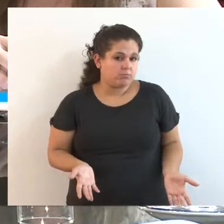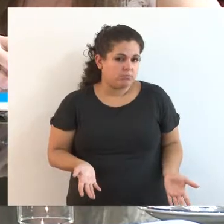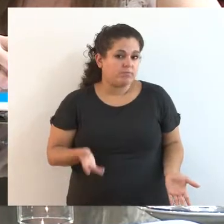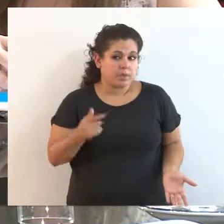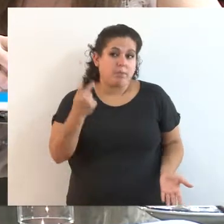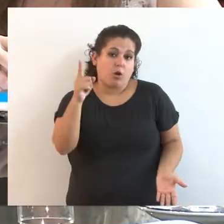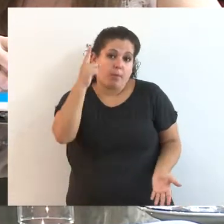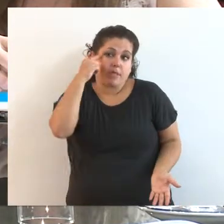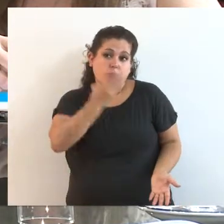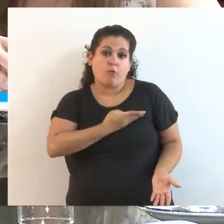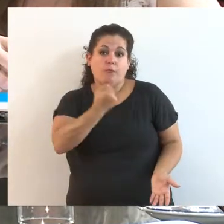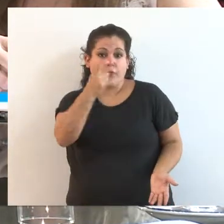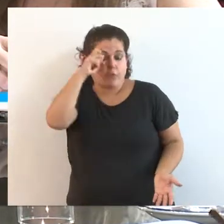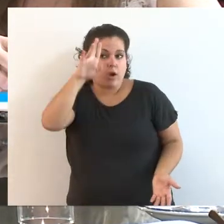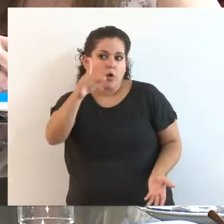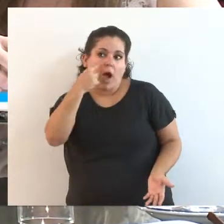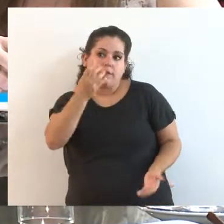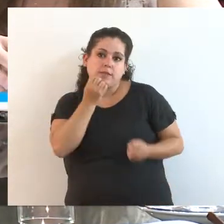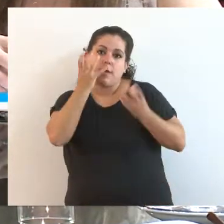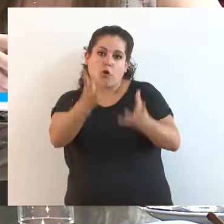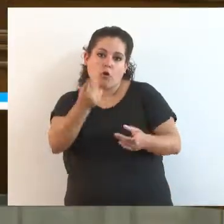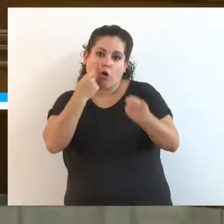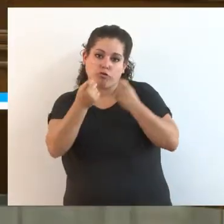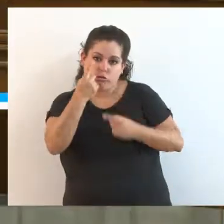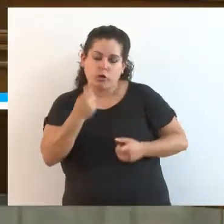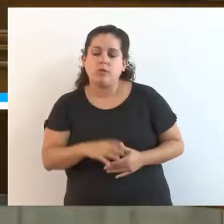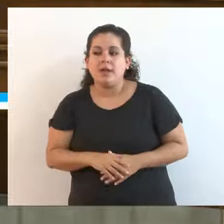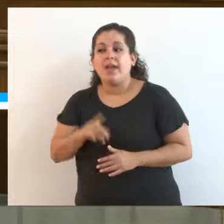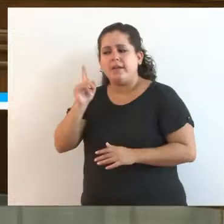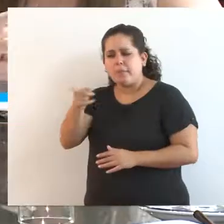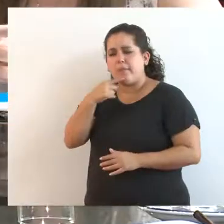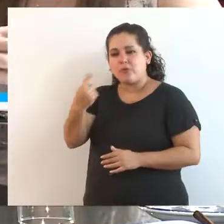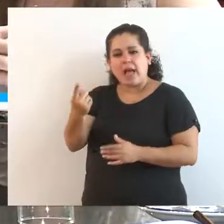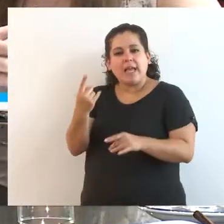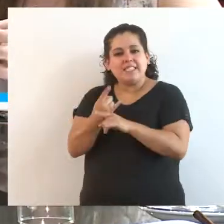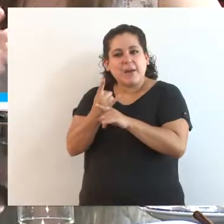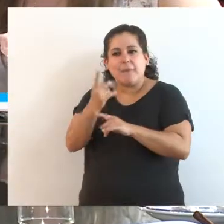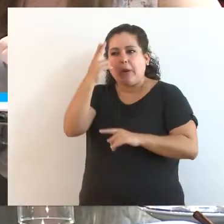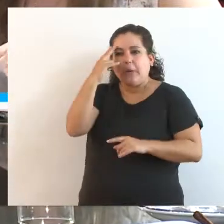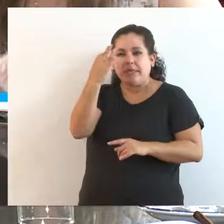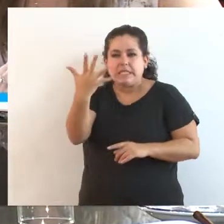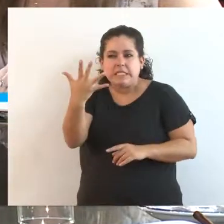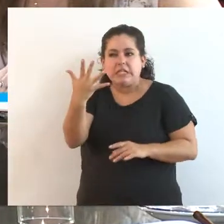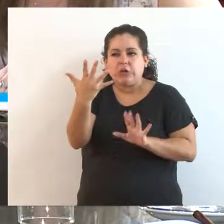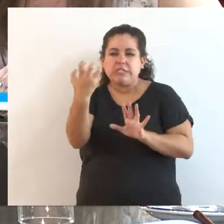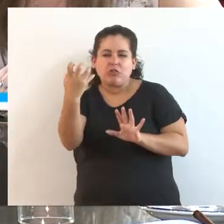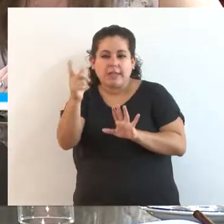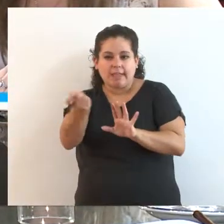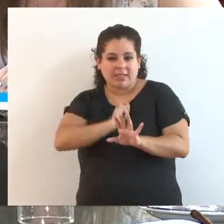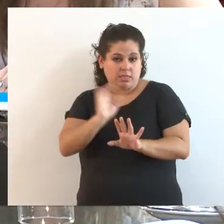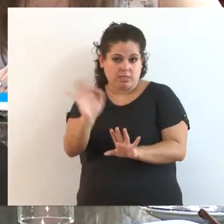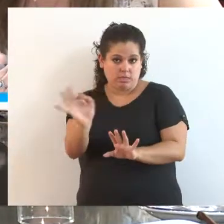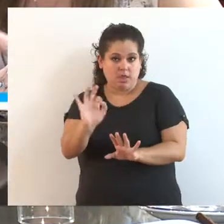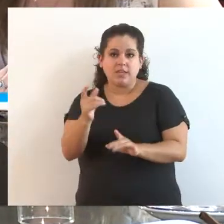pero esperamos que desde este fuero se pueda ir mejorando ese control. Pasa con el redondeo también, ¿no? El redondeo de los